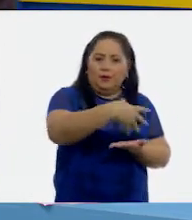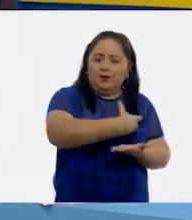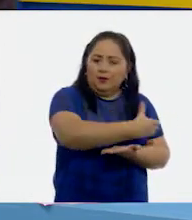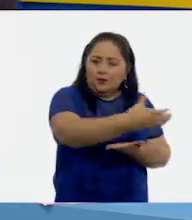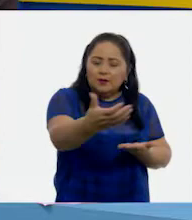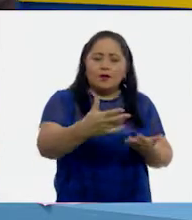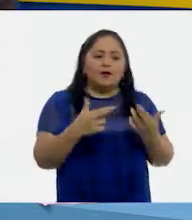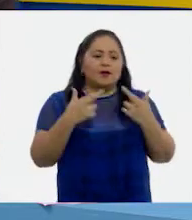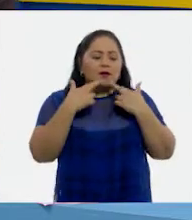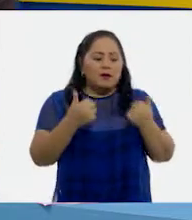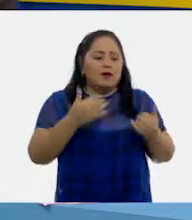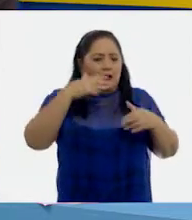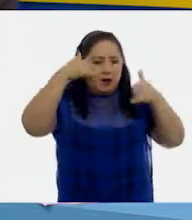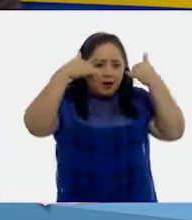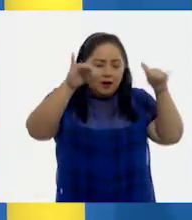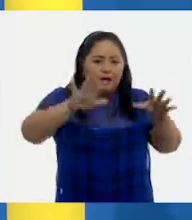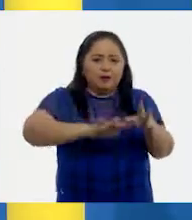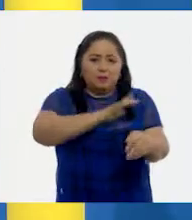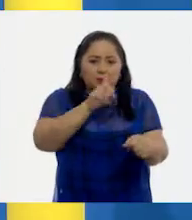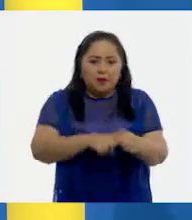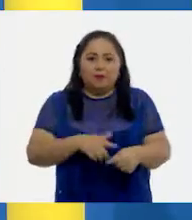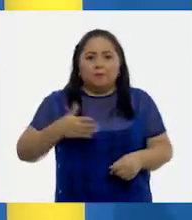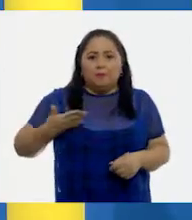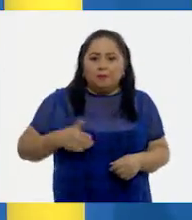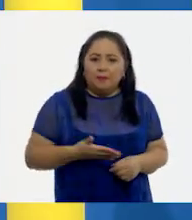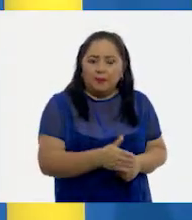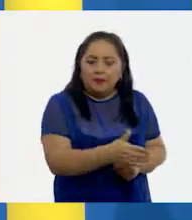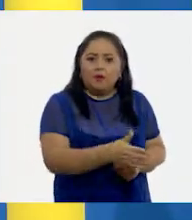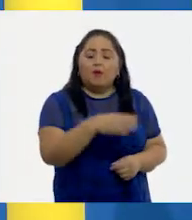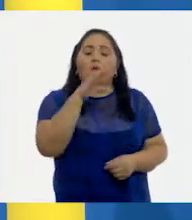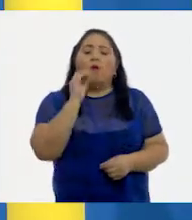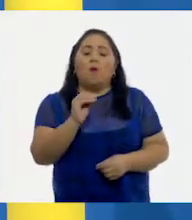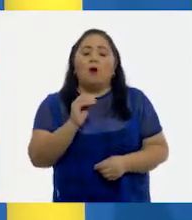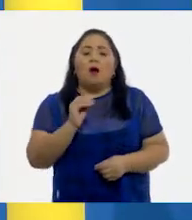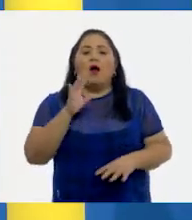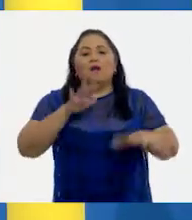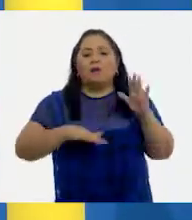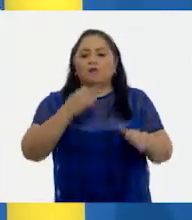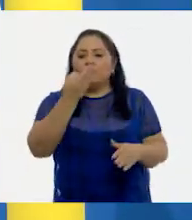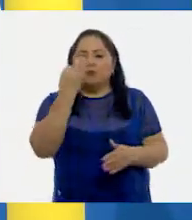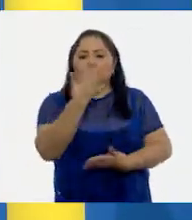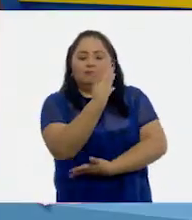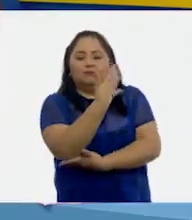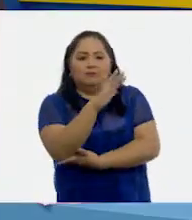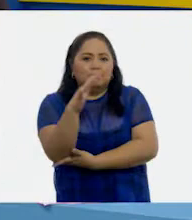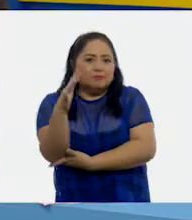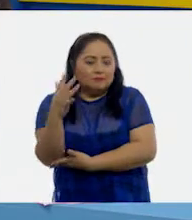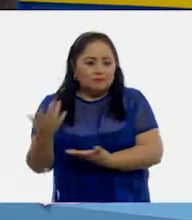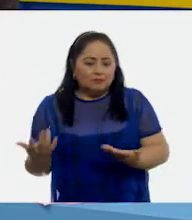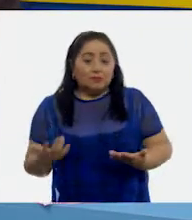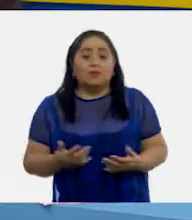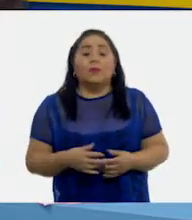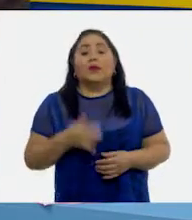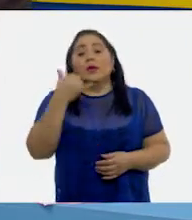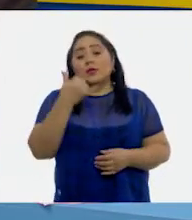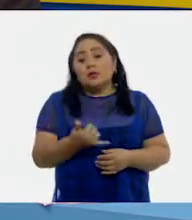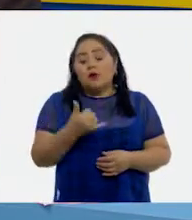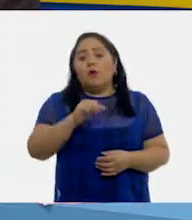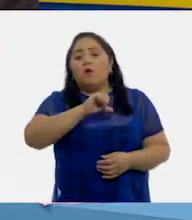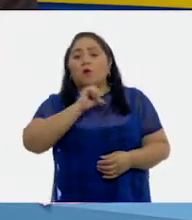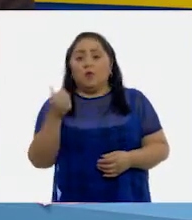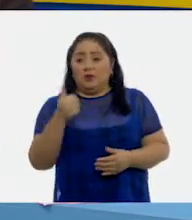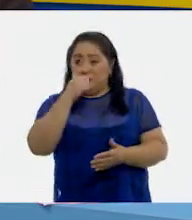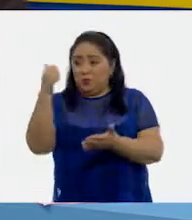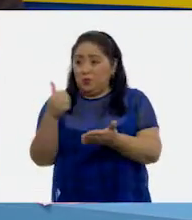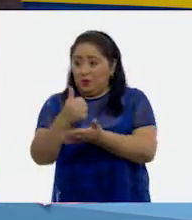la ganadería, la pesca o el aprovechamiento forestal. En tanto que en